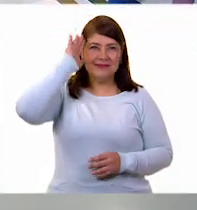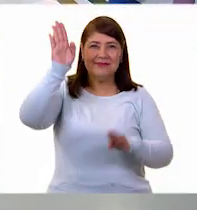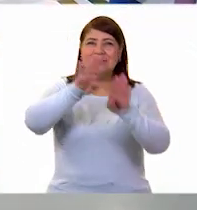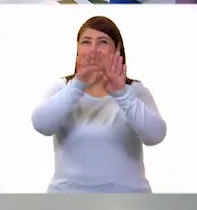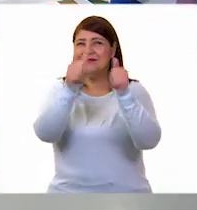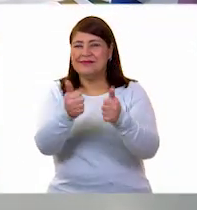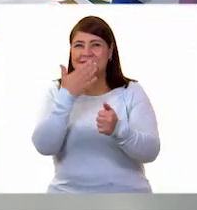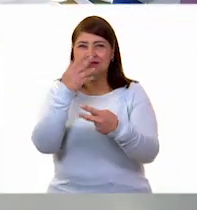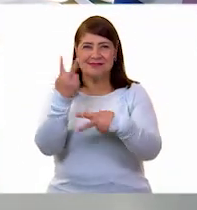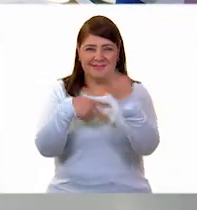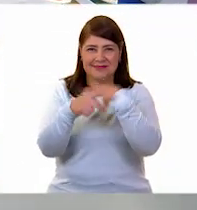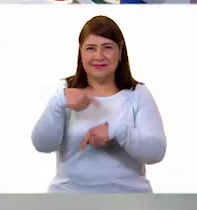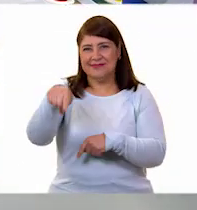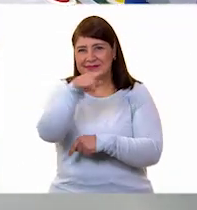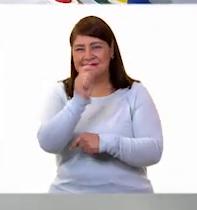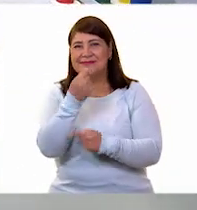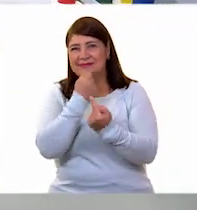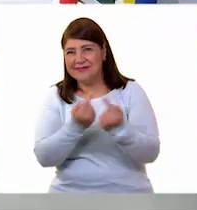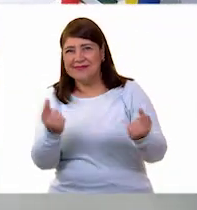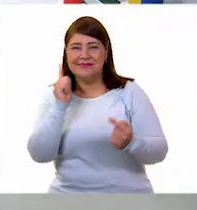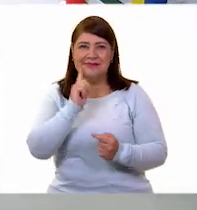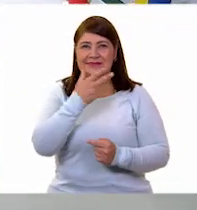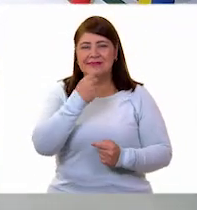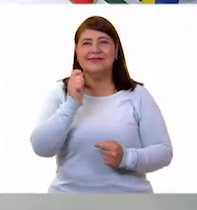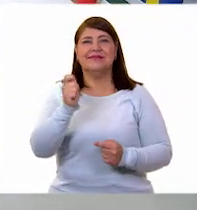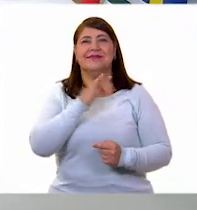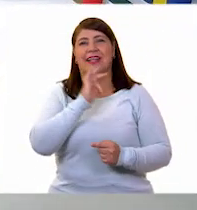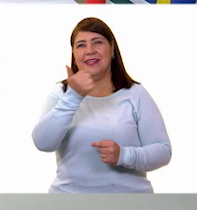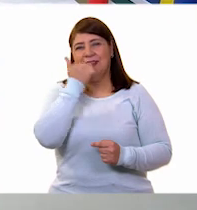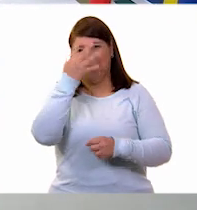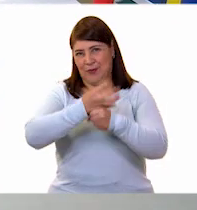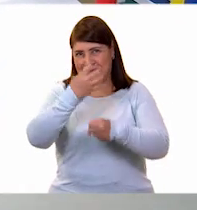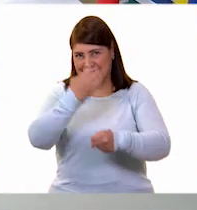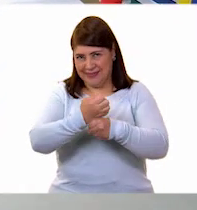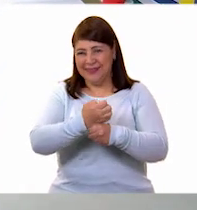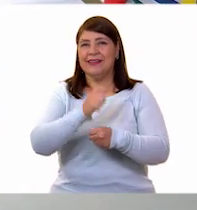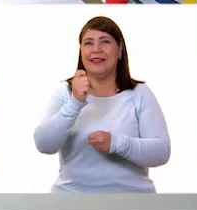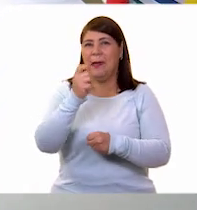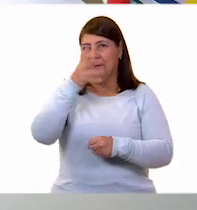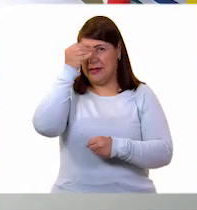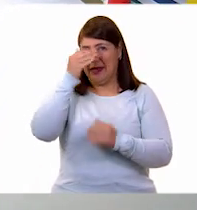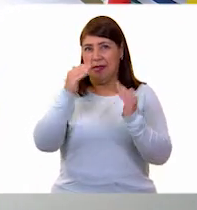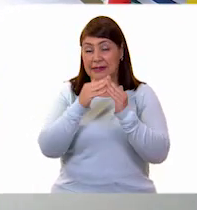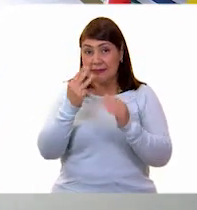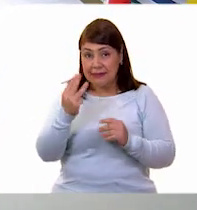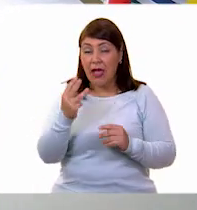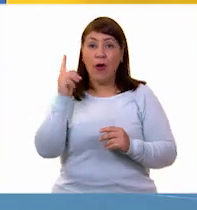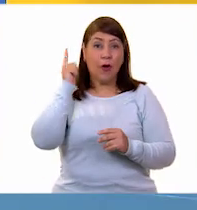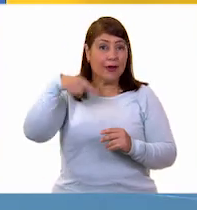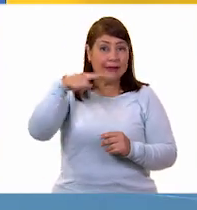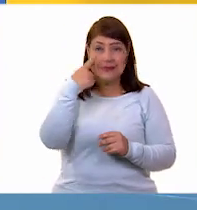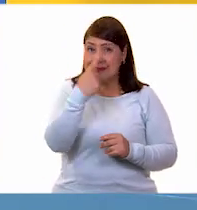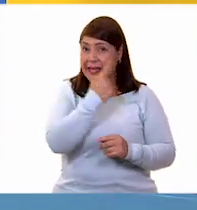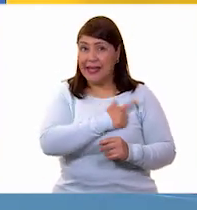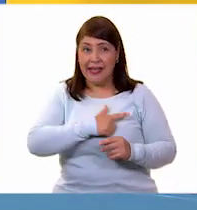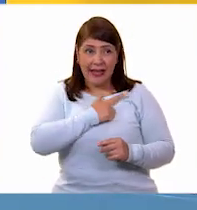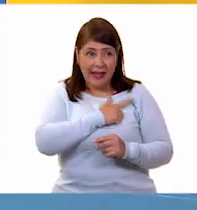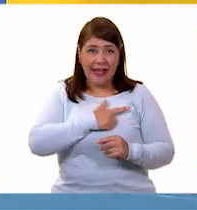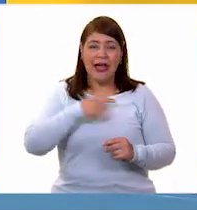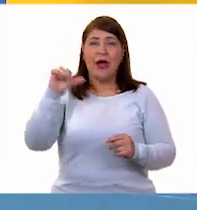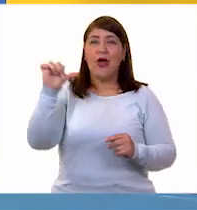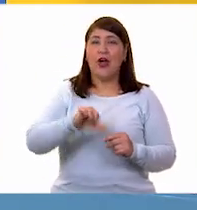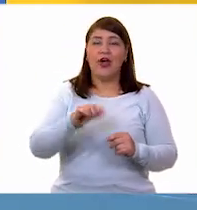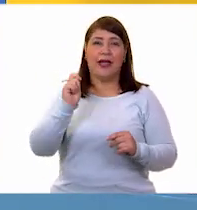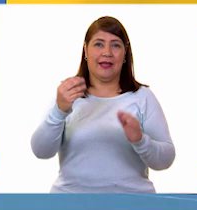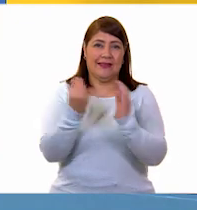¿cómo están? Bienvenidas y bienvenidos alumnos de cuarto grado a Aprende en Casa 3. Espero que estén emocionados por comenzar con